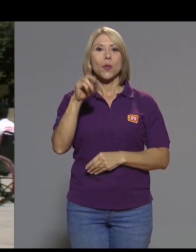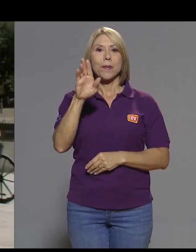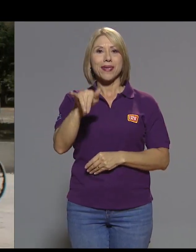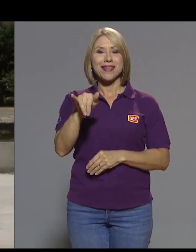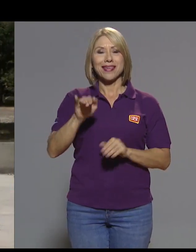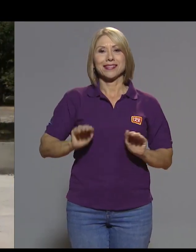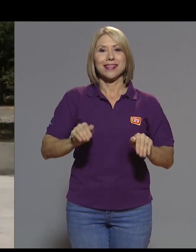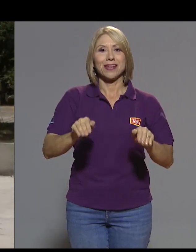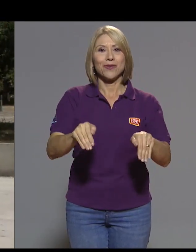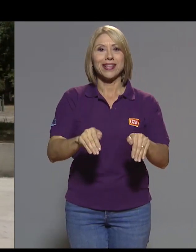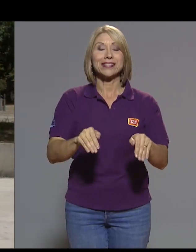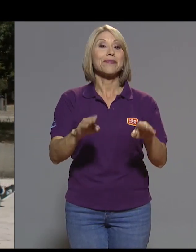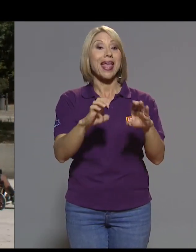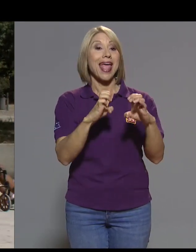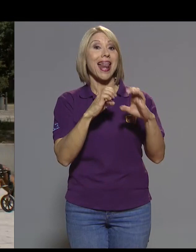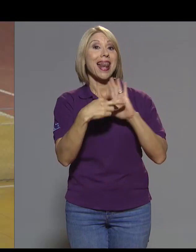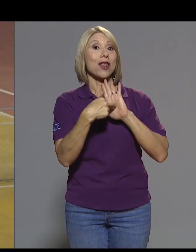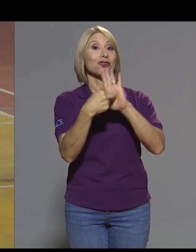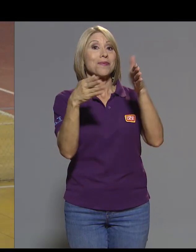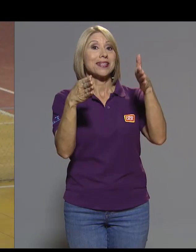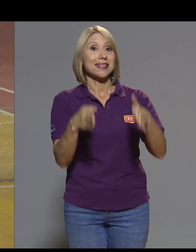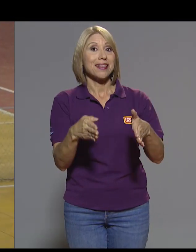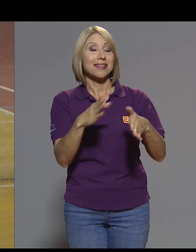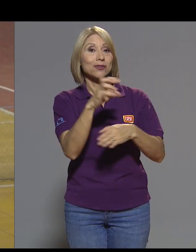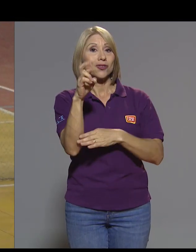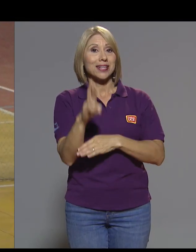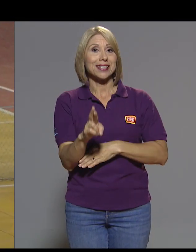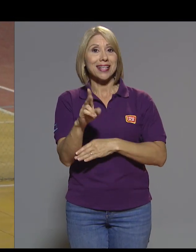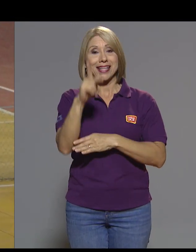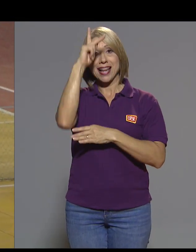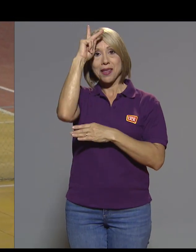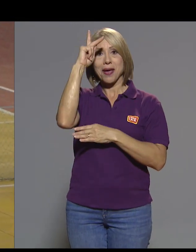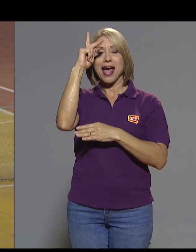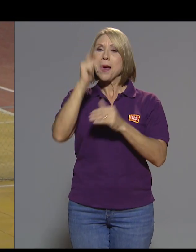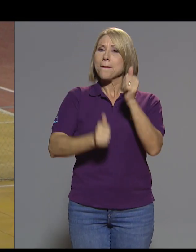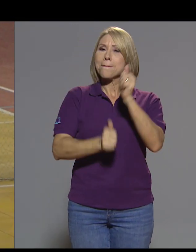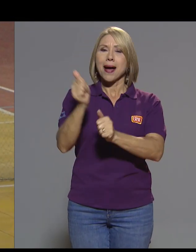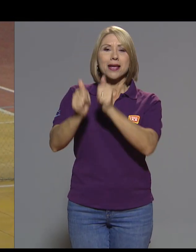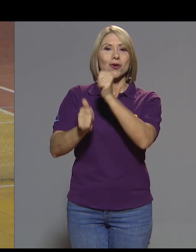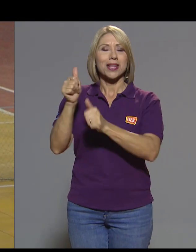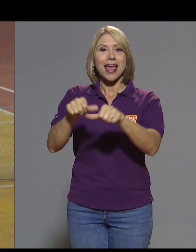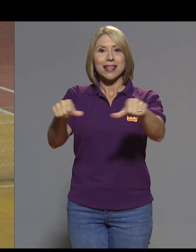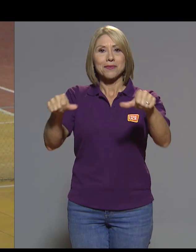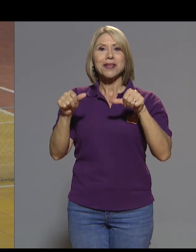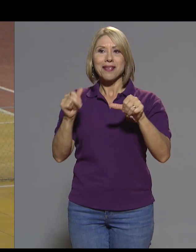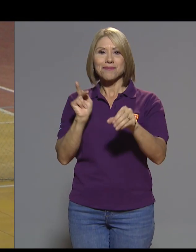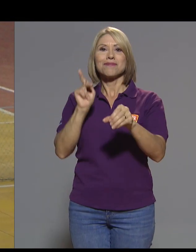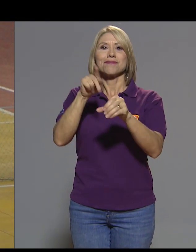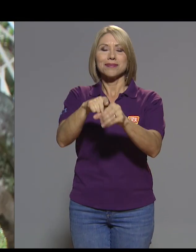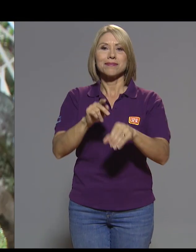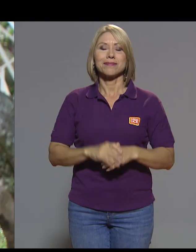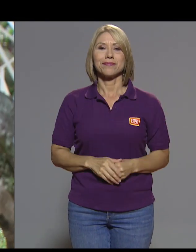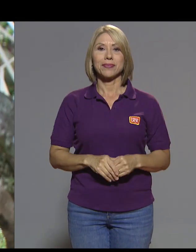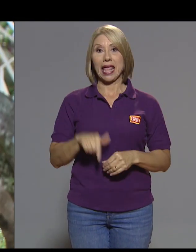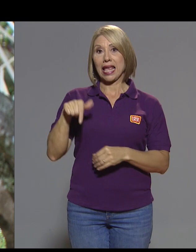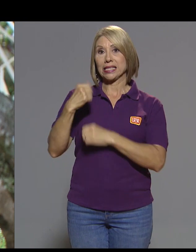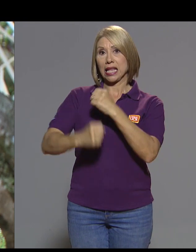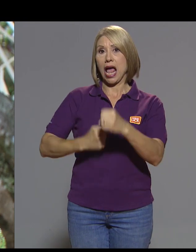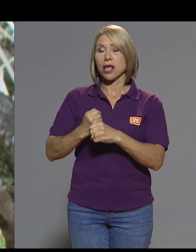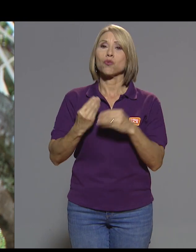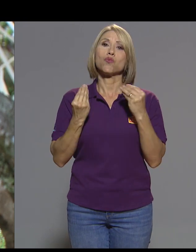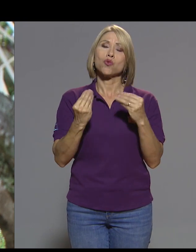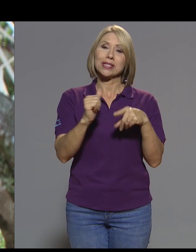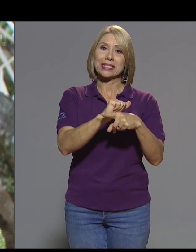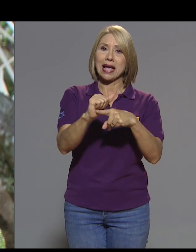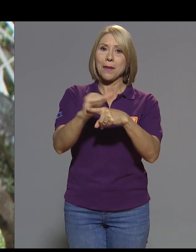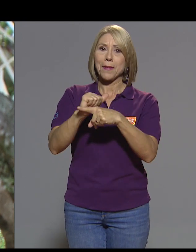ruedas la delegación costarricense en lima estará presente la mayoría de sus disciplinas competitivas bueno este año hicimos